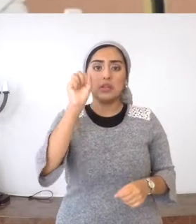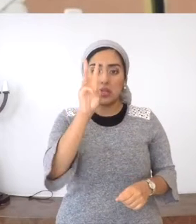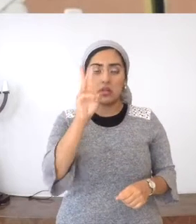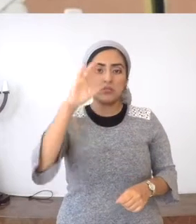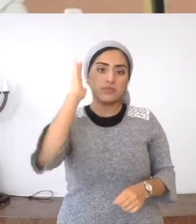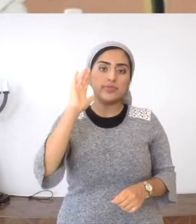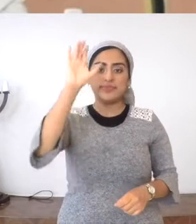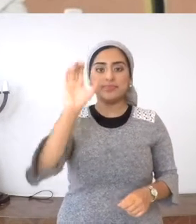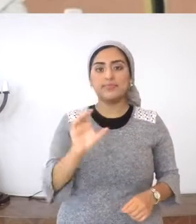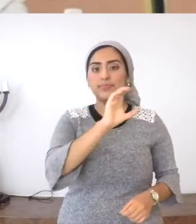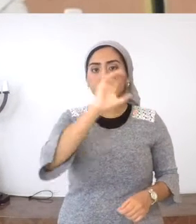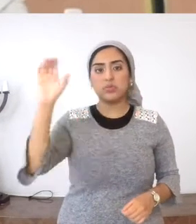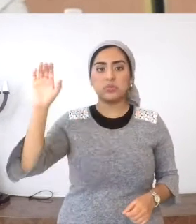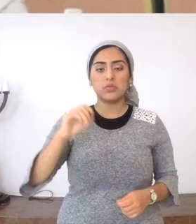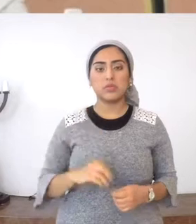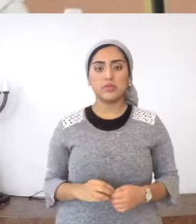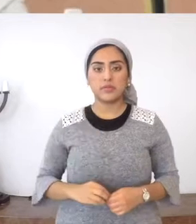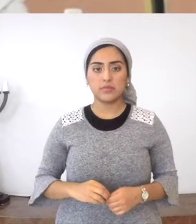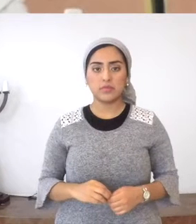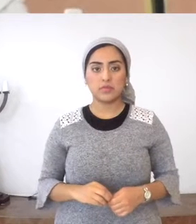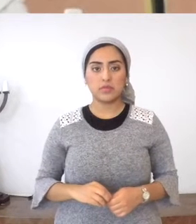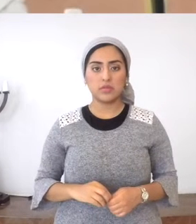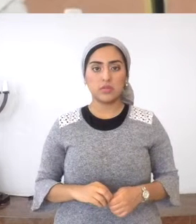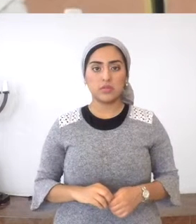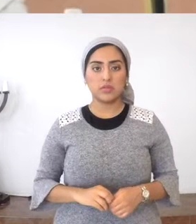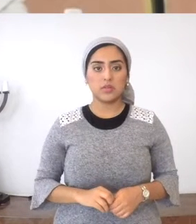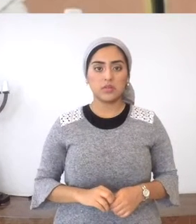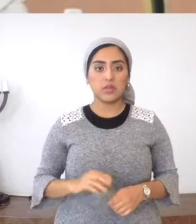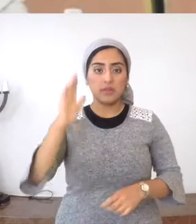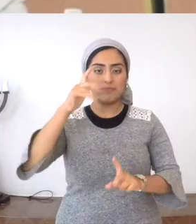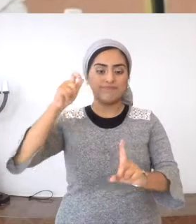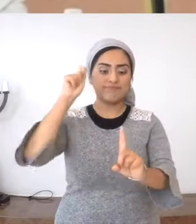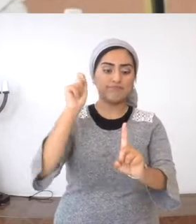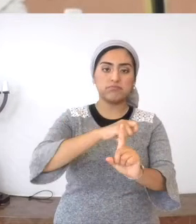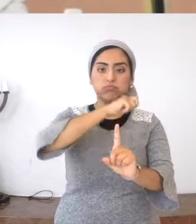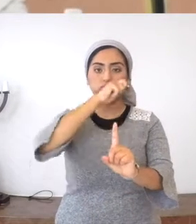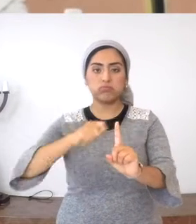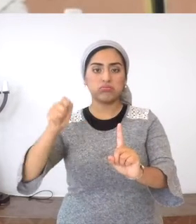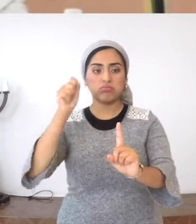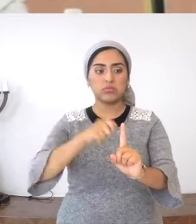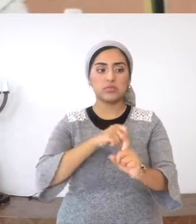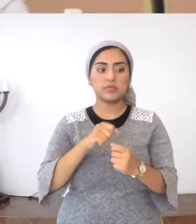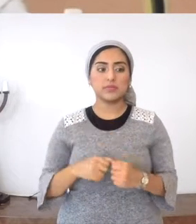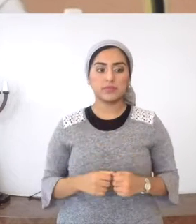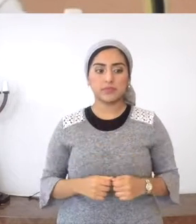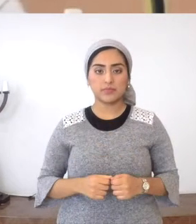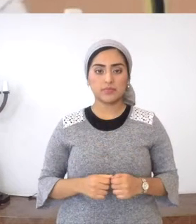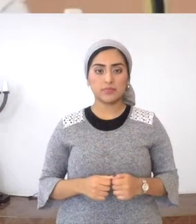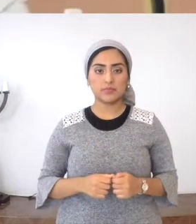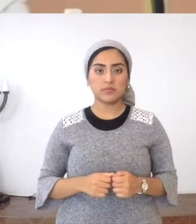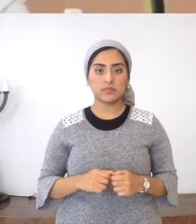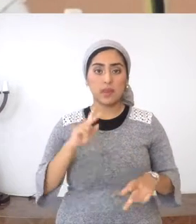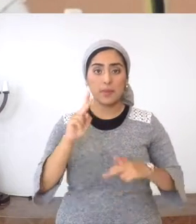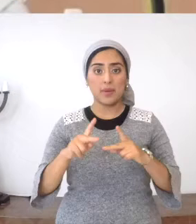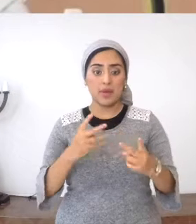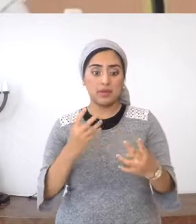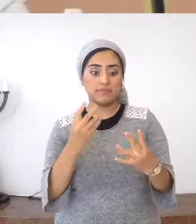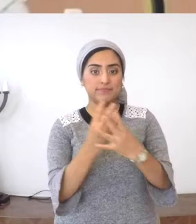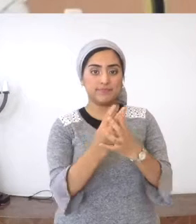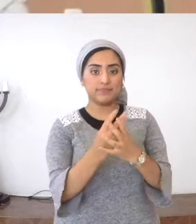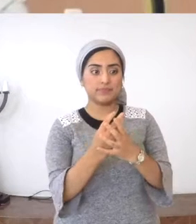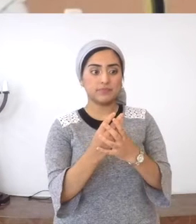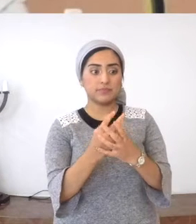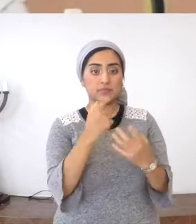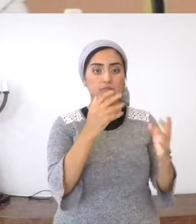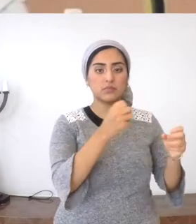Donde Yahshua Padeció La expiación Su flagelación Más bien El hecho De